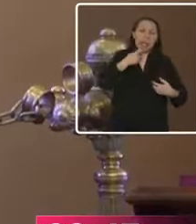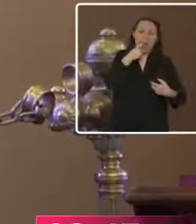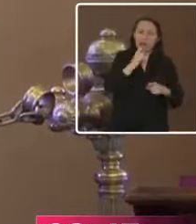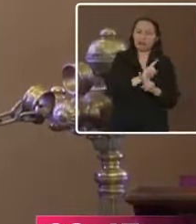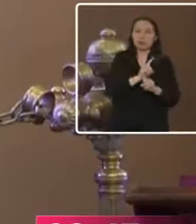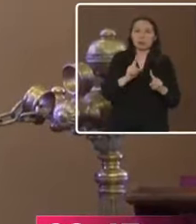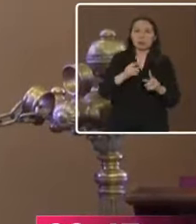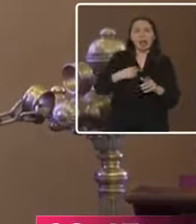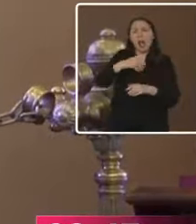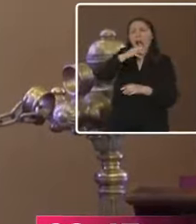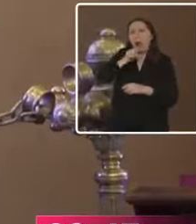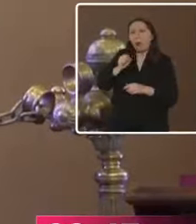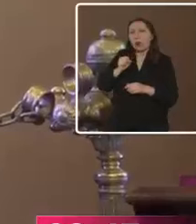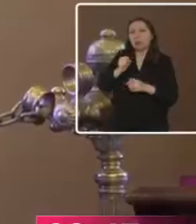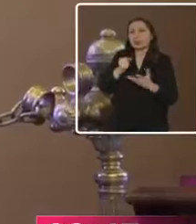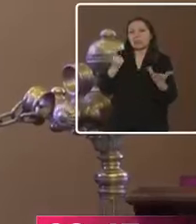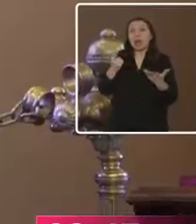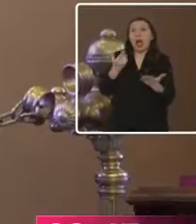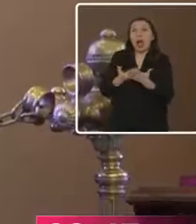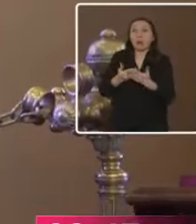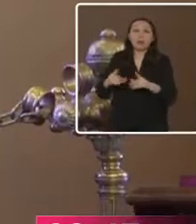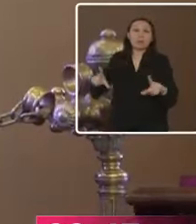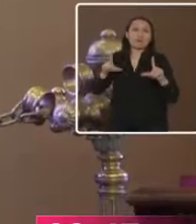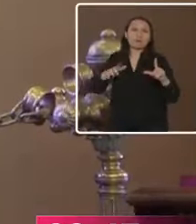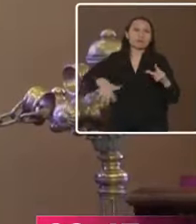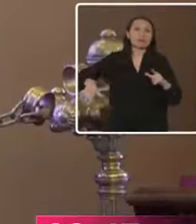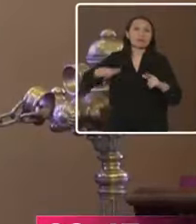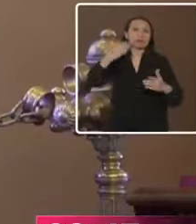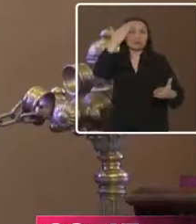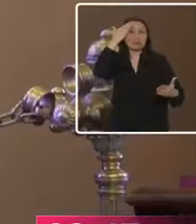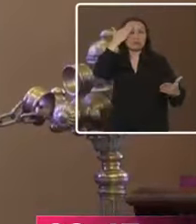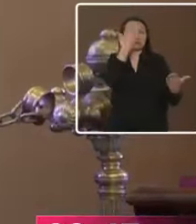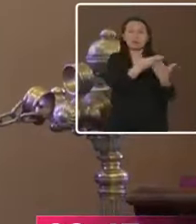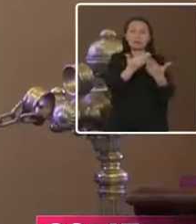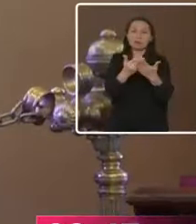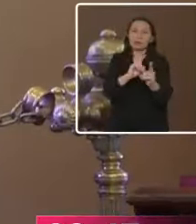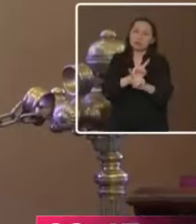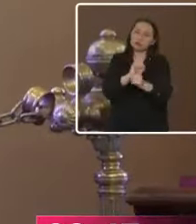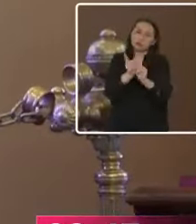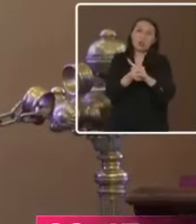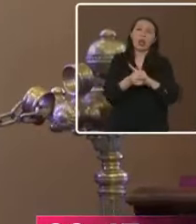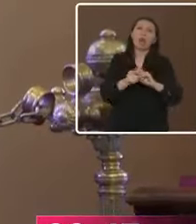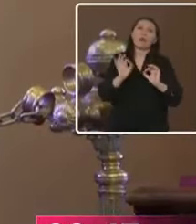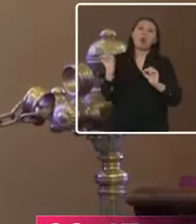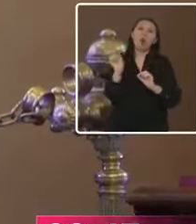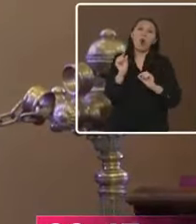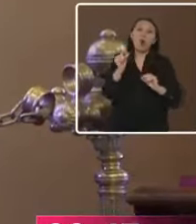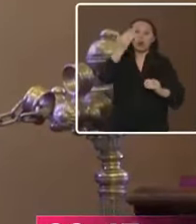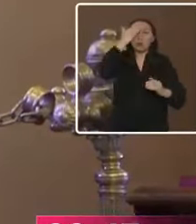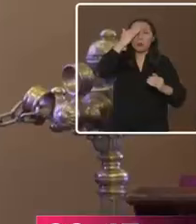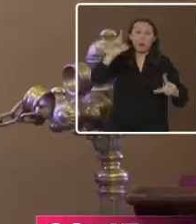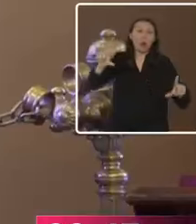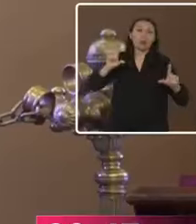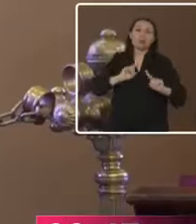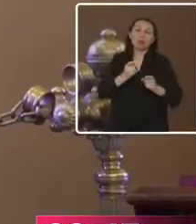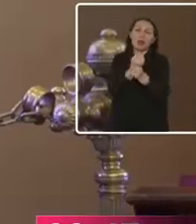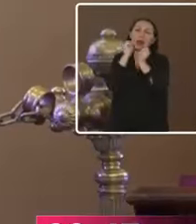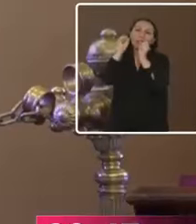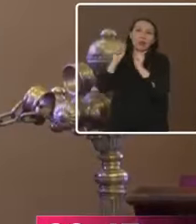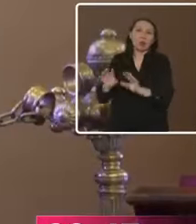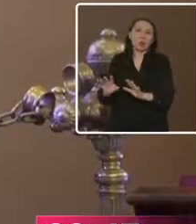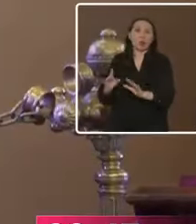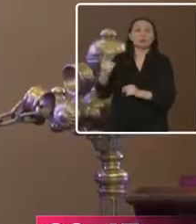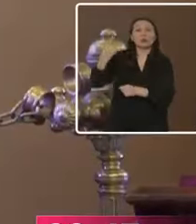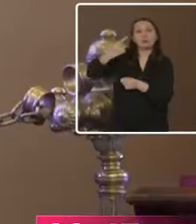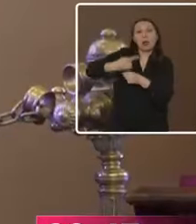resistiendo la tentación de abandonarse al populismo de la demagogia a cambio de una transitoria popularidad o de renunciar a los deberes